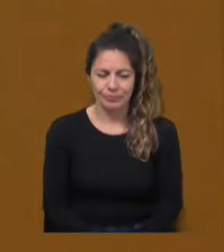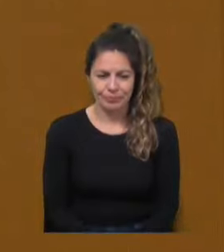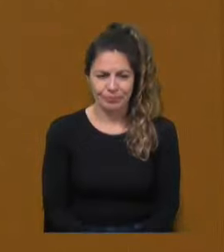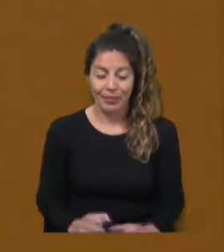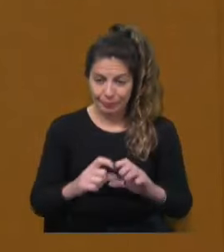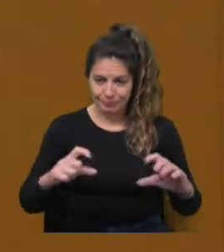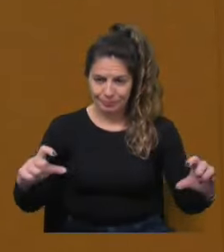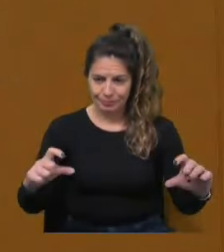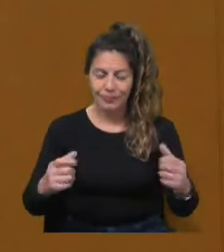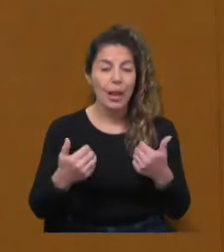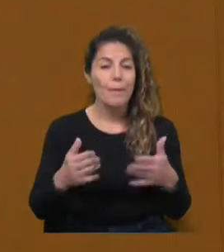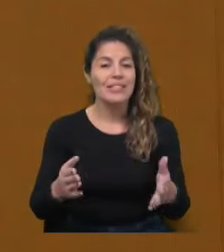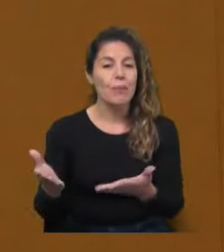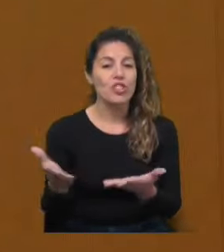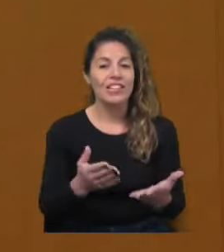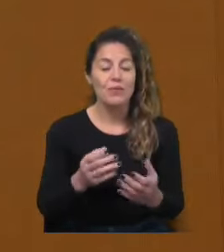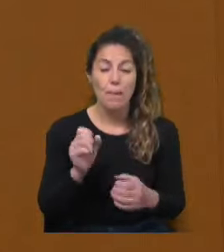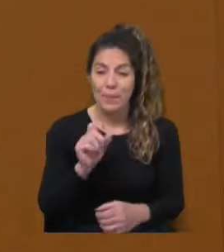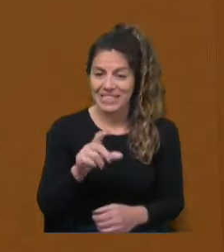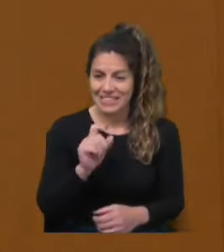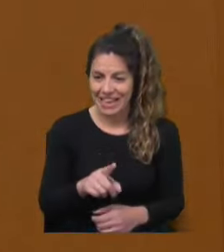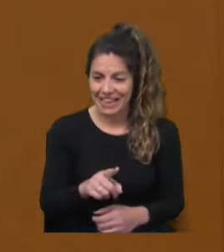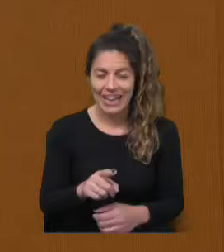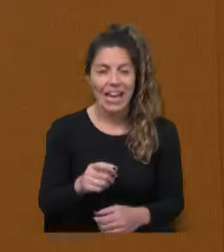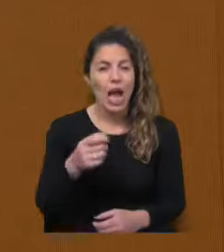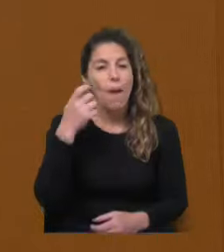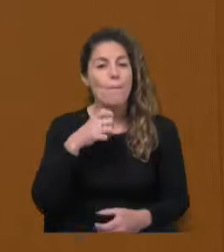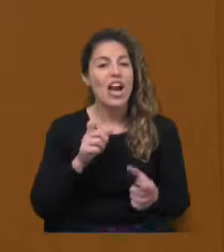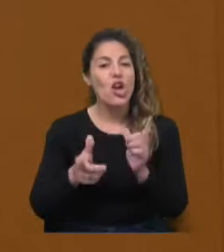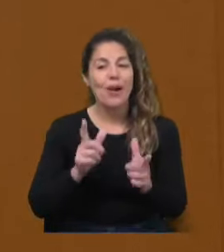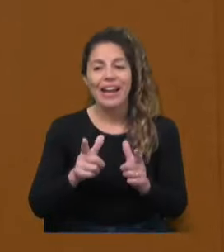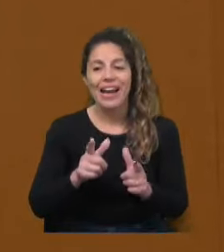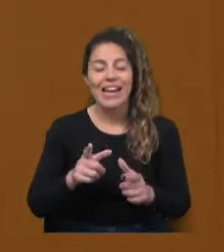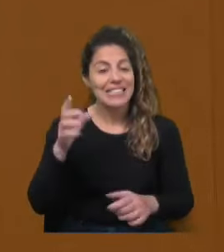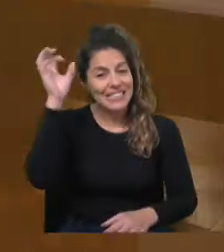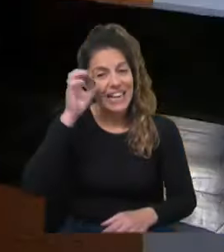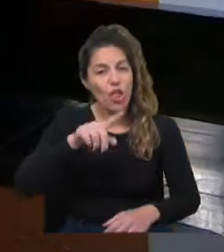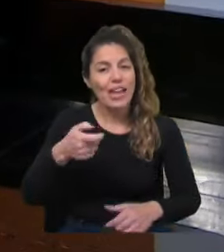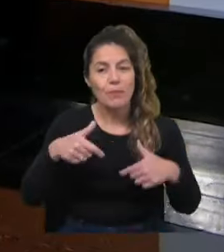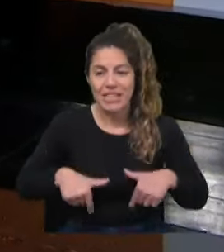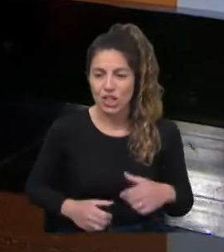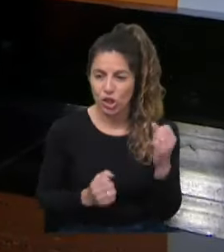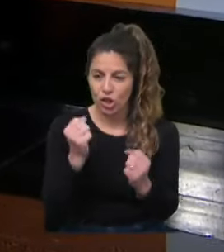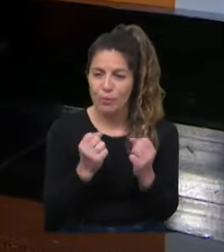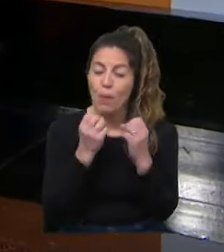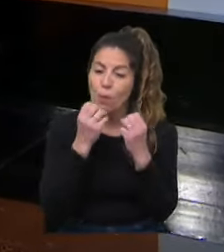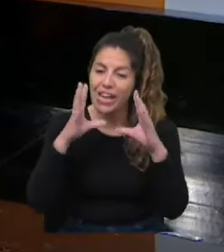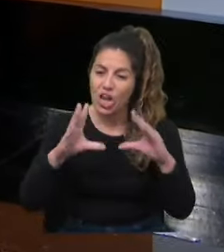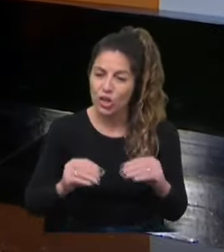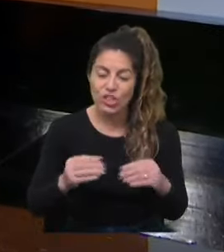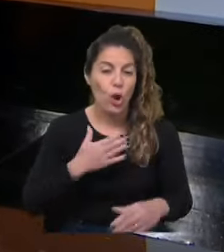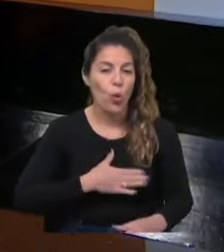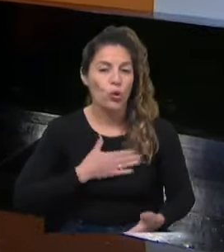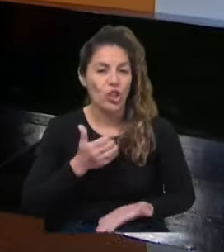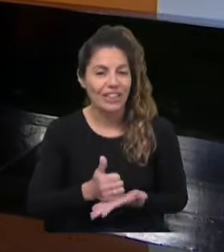092-374-089, empezamos ya a recibir vuestros mensajes. Mario Vergara, senador, exministro de Economía, entre otras cosas, buenas noches. Un gusto estar nuevamente con